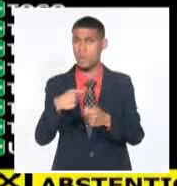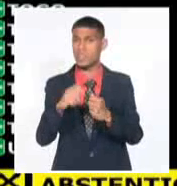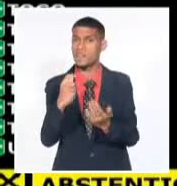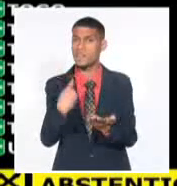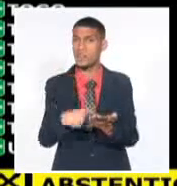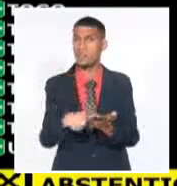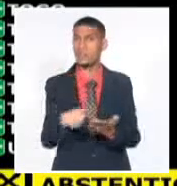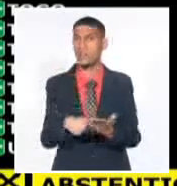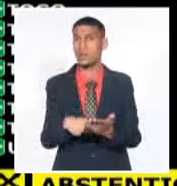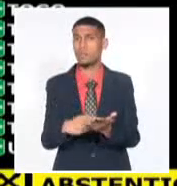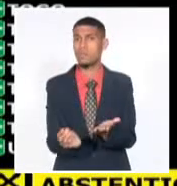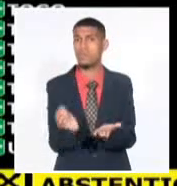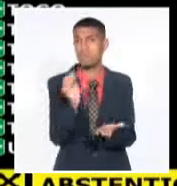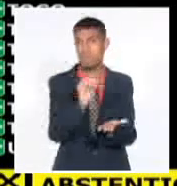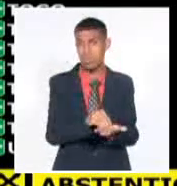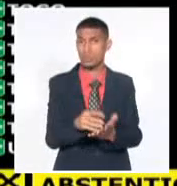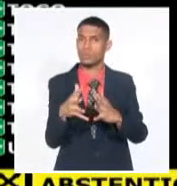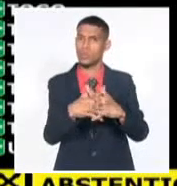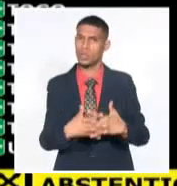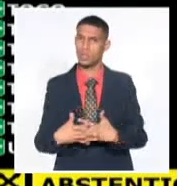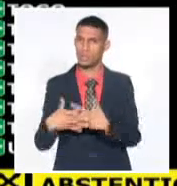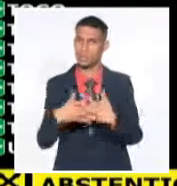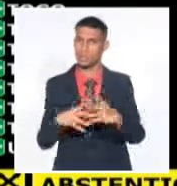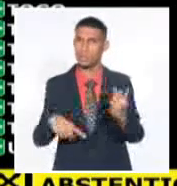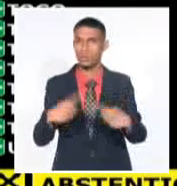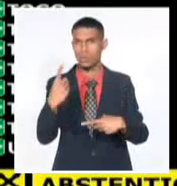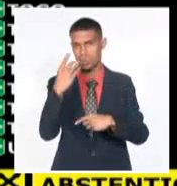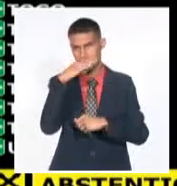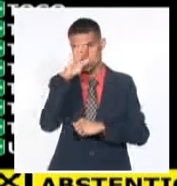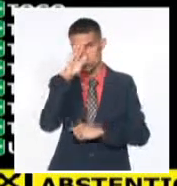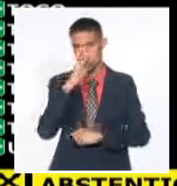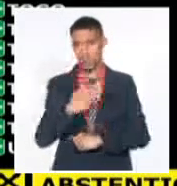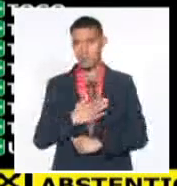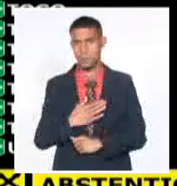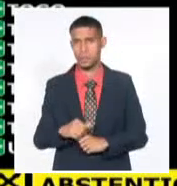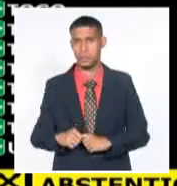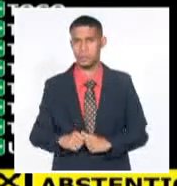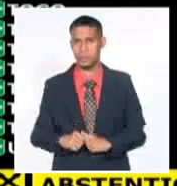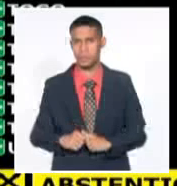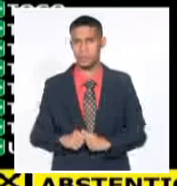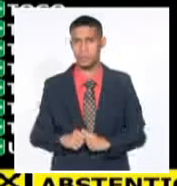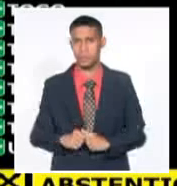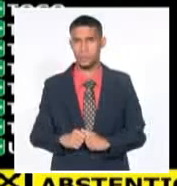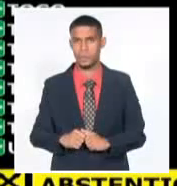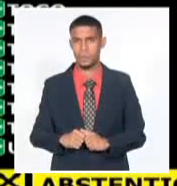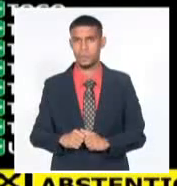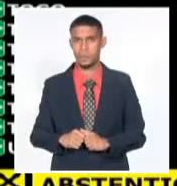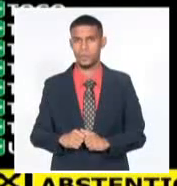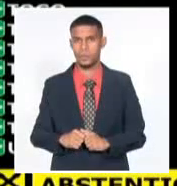financiero impuesto por los Estados Unidos de América contra Cuba.